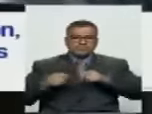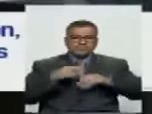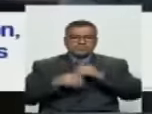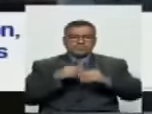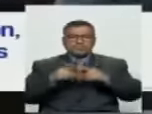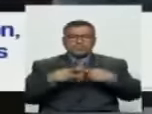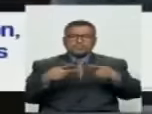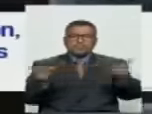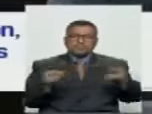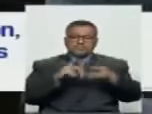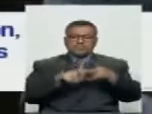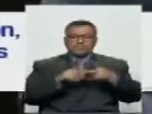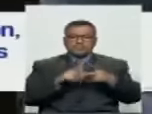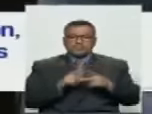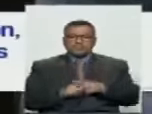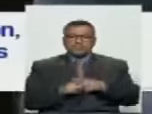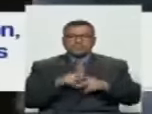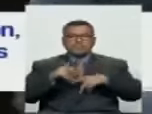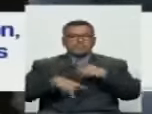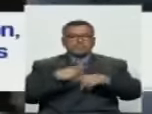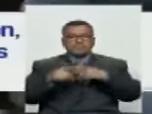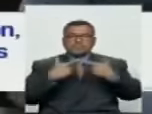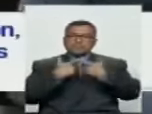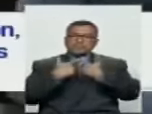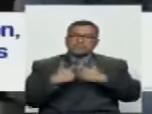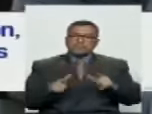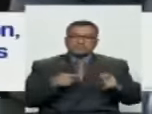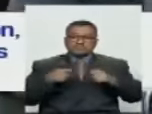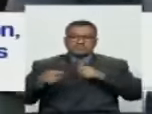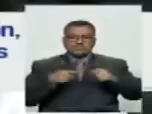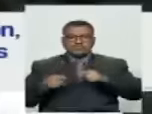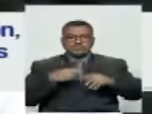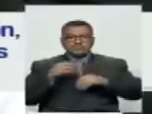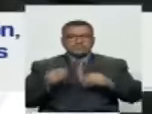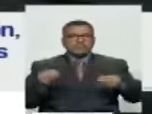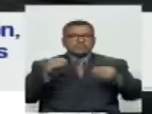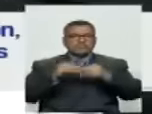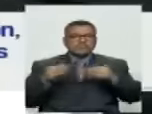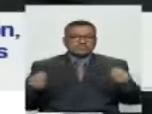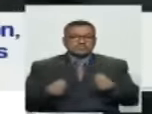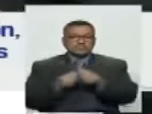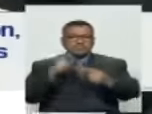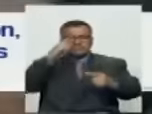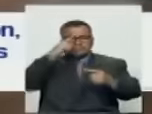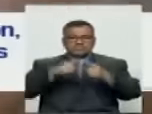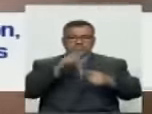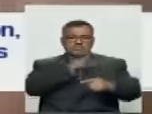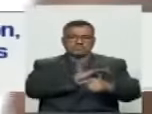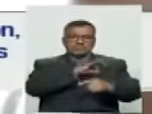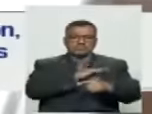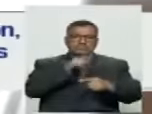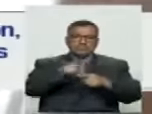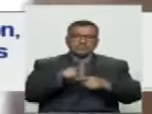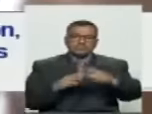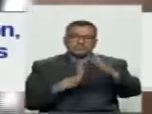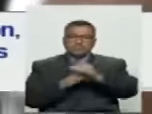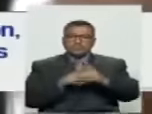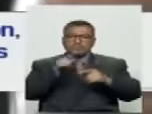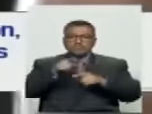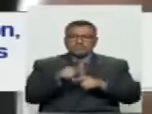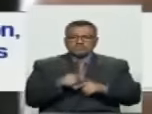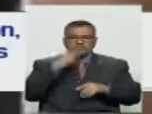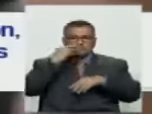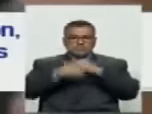gestión pública. 2. Desarrollar libremente las actividades relacionadas con su objeto social, sin más limitaciones que